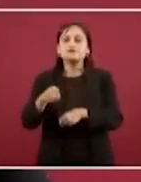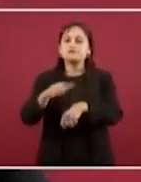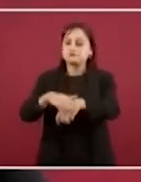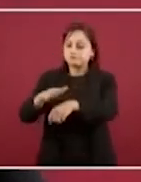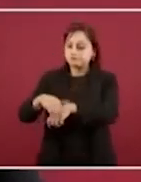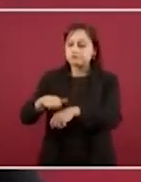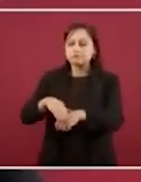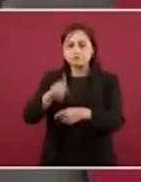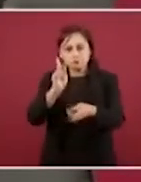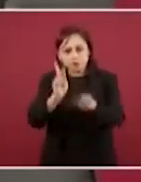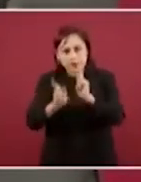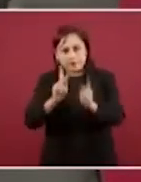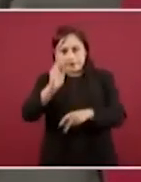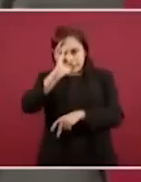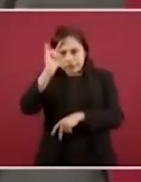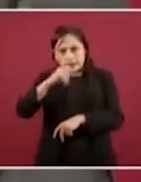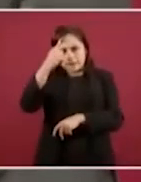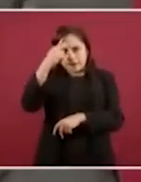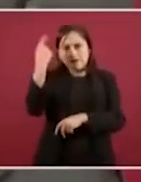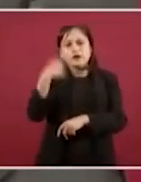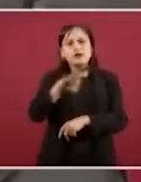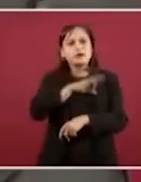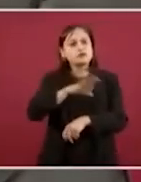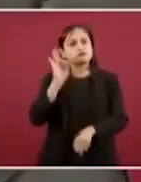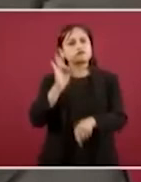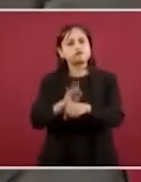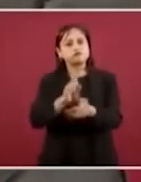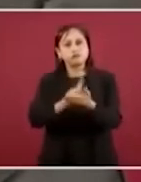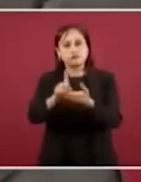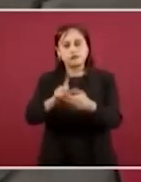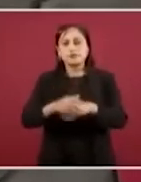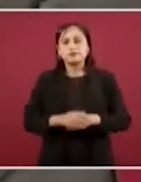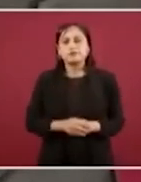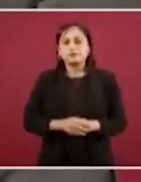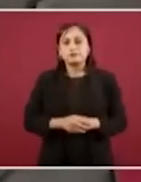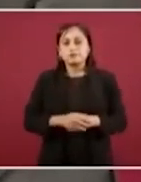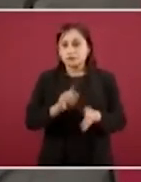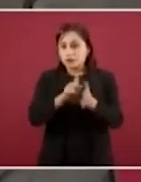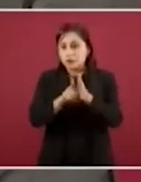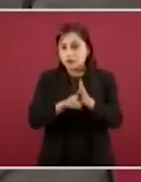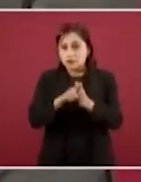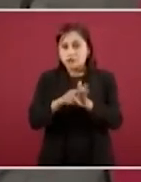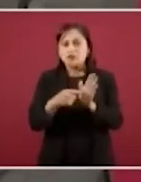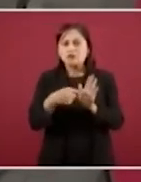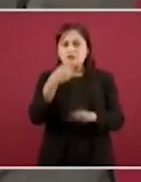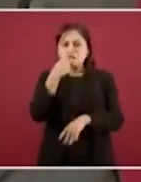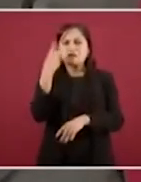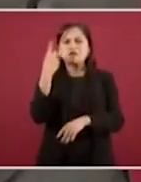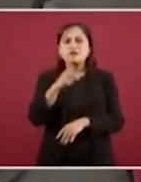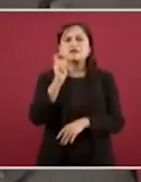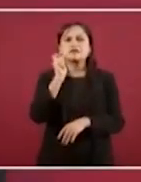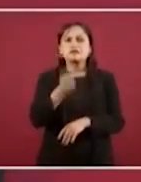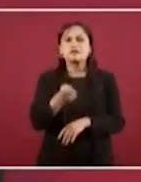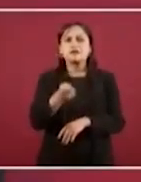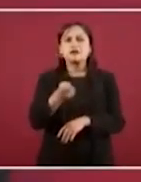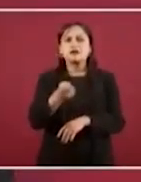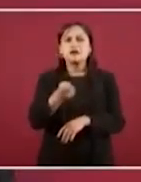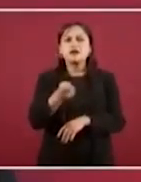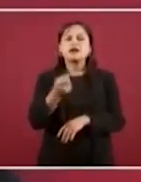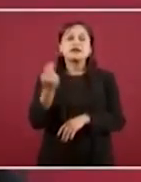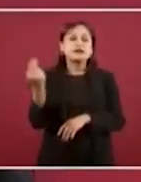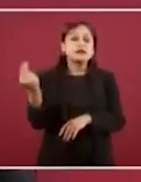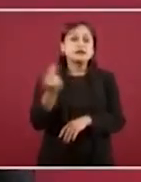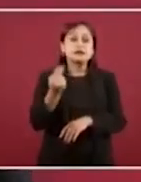estos derechos. Este spot habla de la solidaridad que se necesita de toda la sociedad para